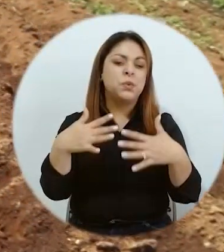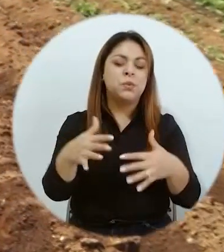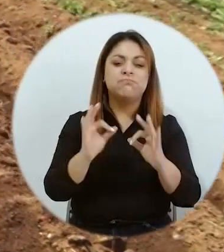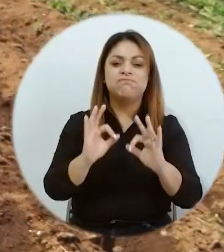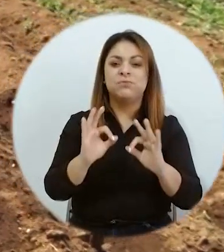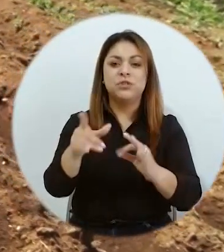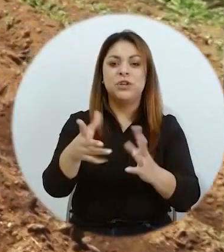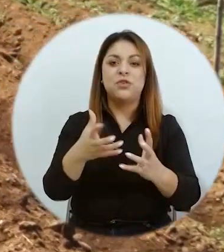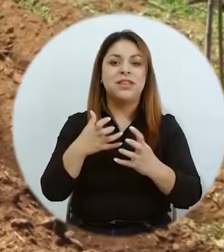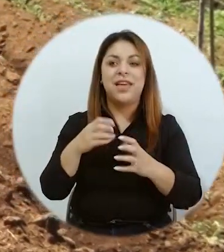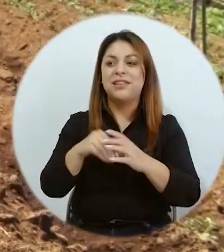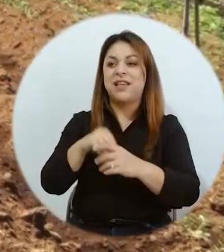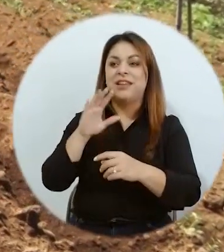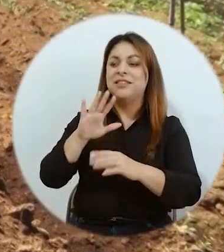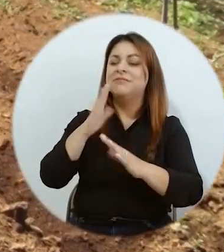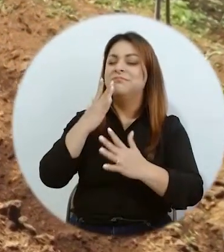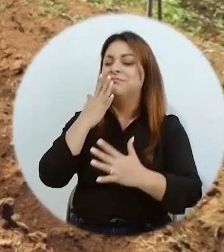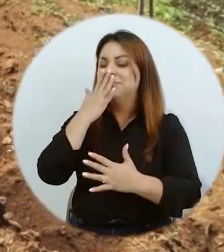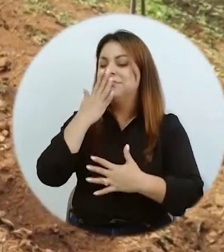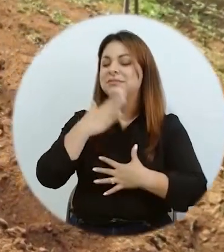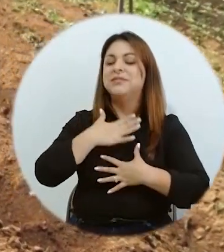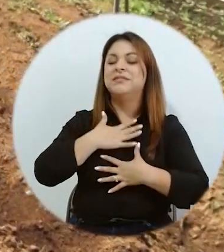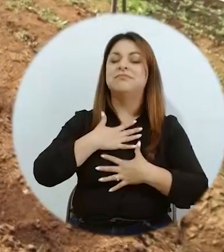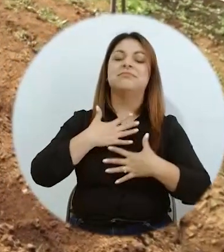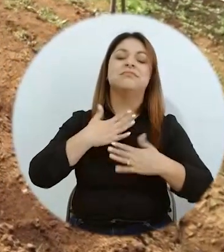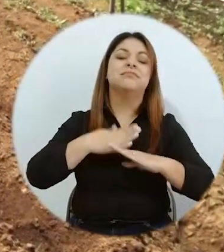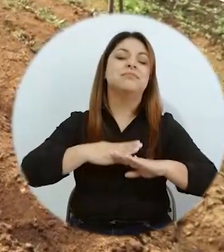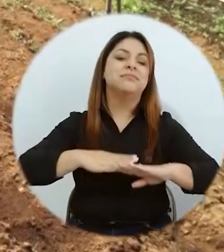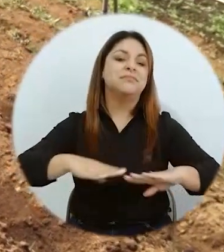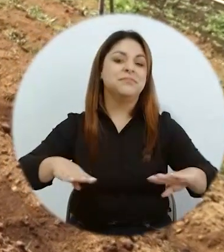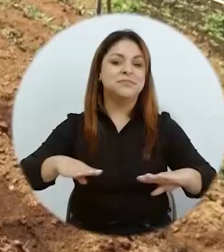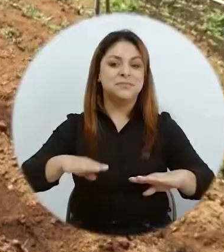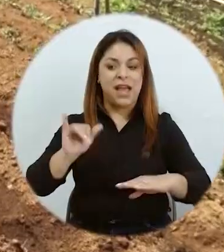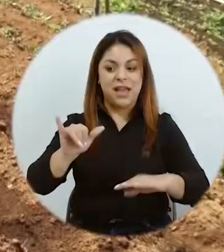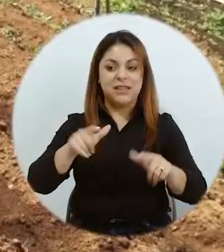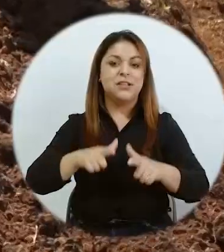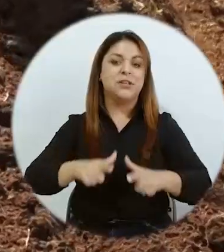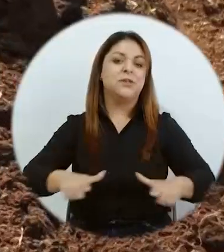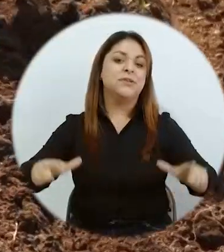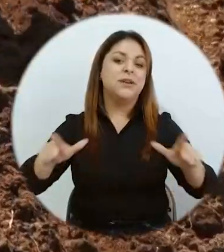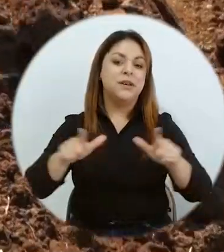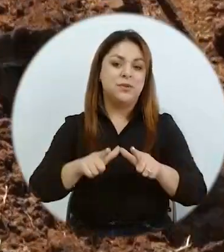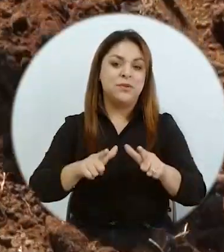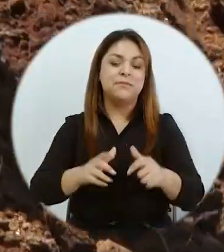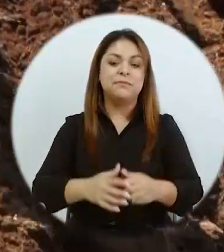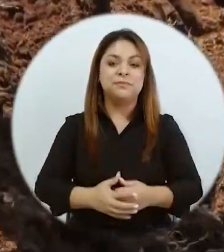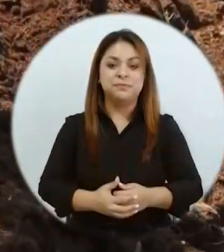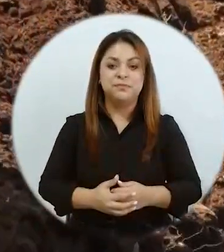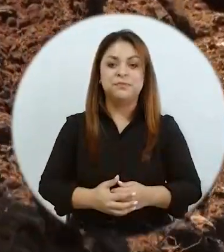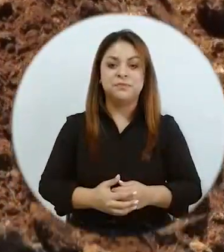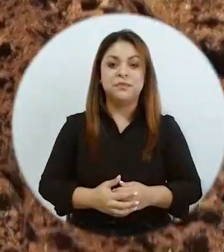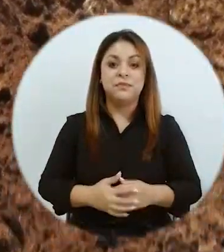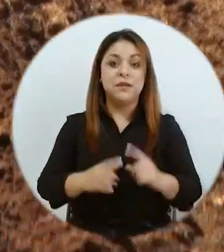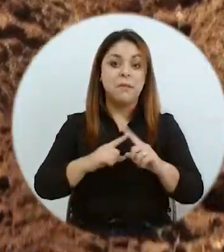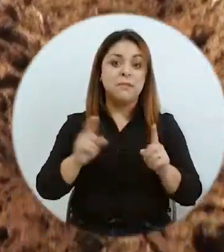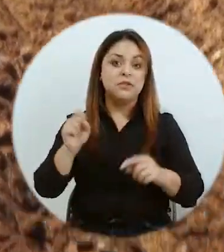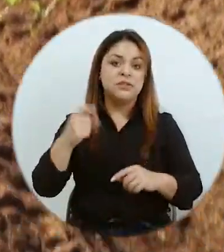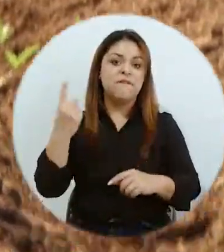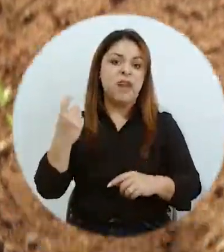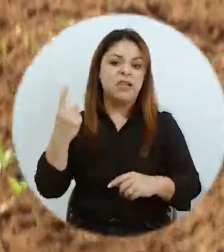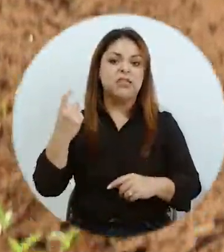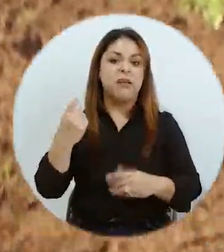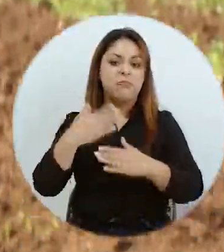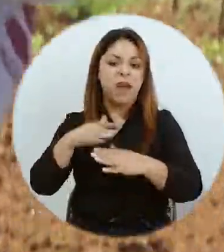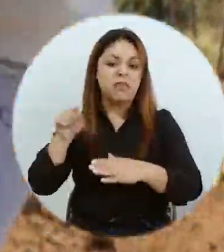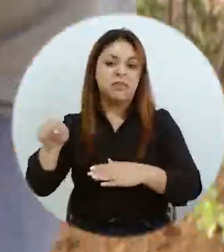es sabroso, usted no desea salir de ahí, entonces como que se llena de paz estando en ese lugar,